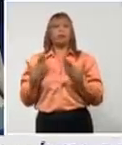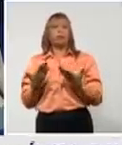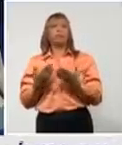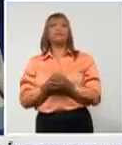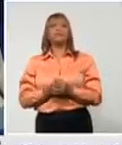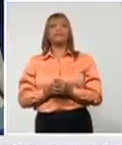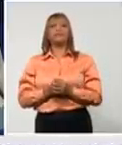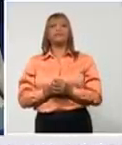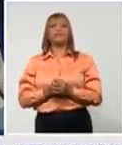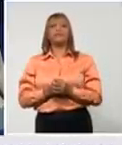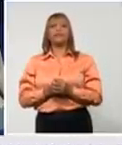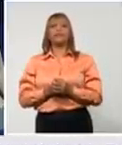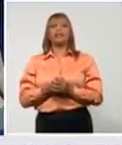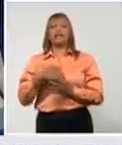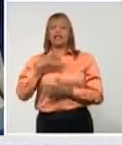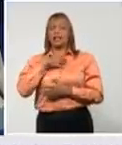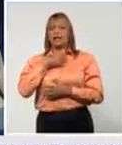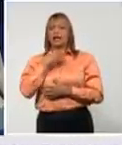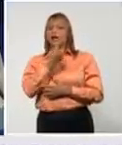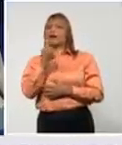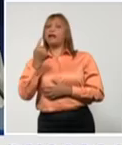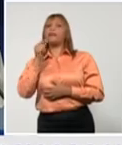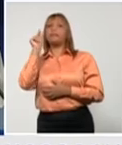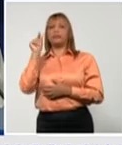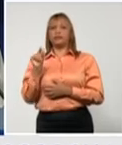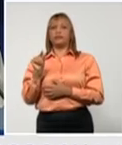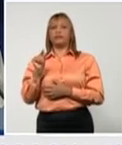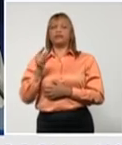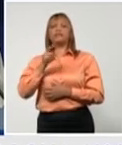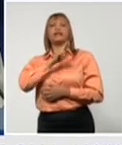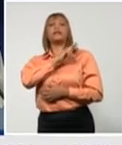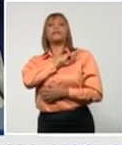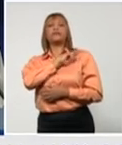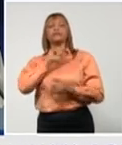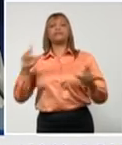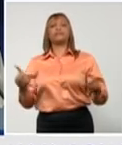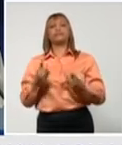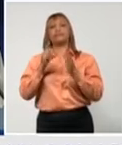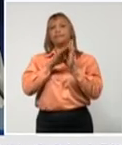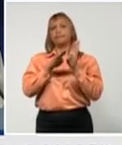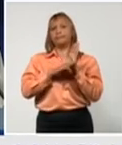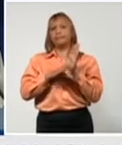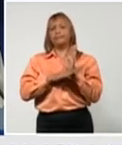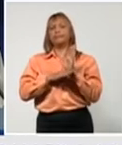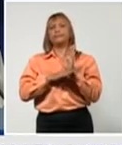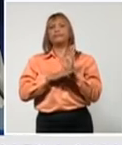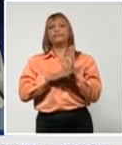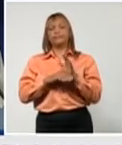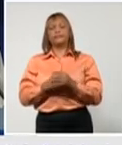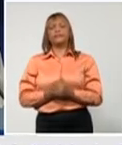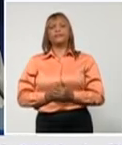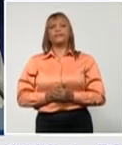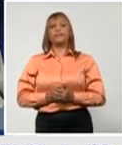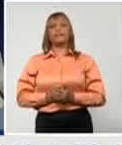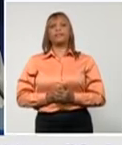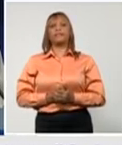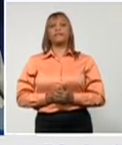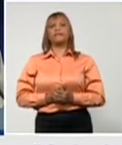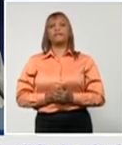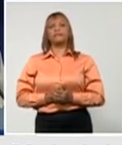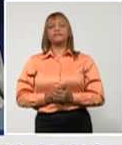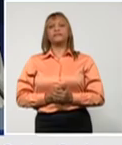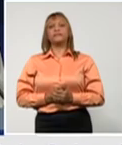la propia de cada persona, su responsabilidad en el cumplimiento de las medidas establecidas. Esto creo que no te